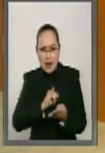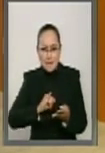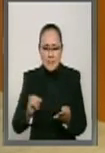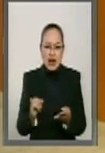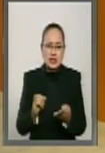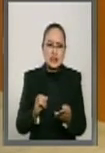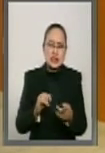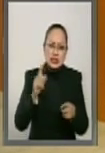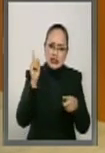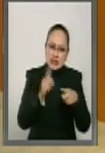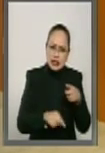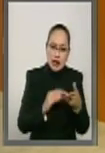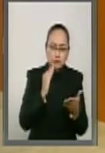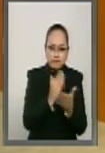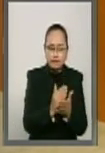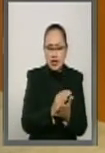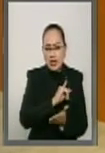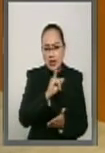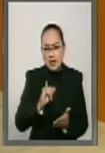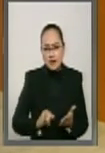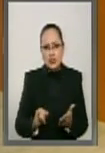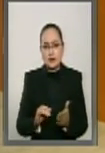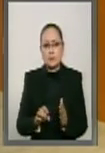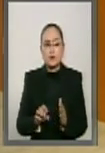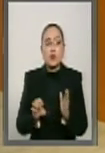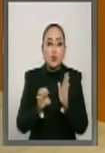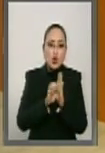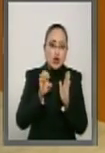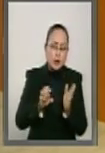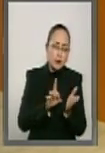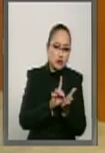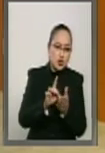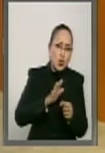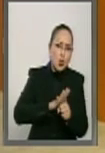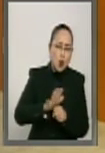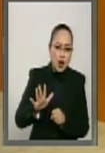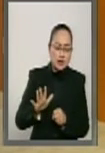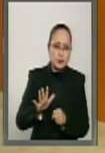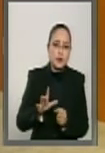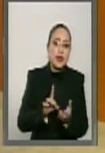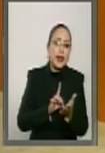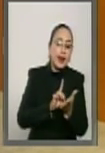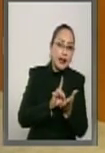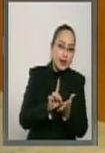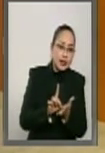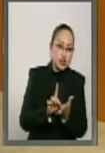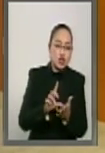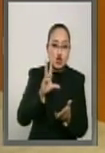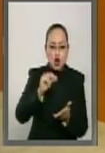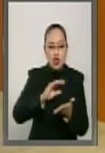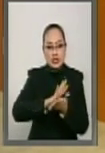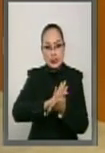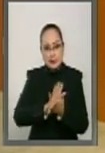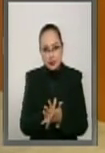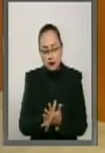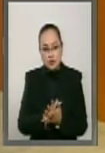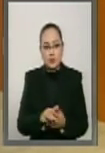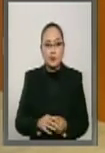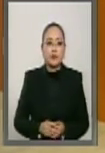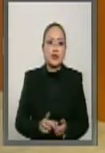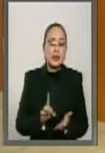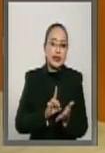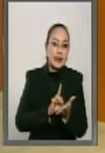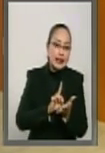podrán restringirse, entre ellos los relativos a la no discriminación,